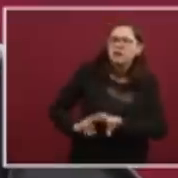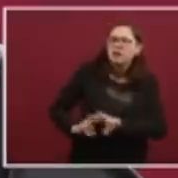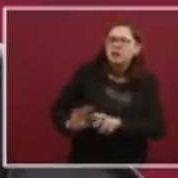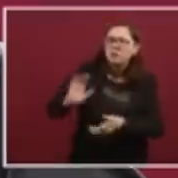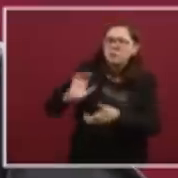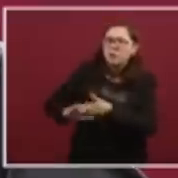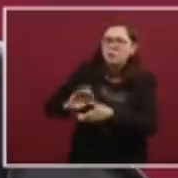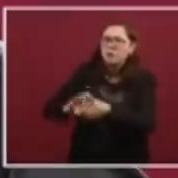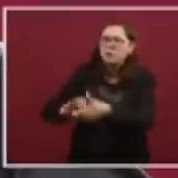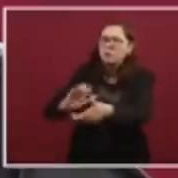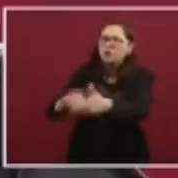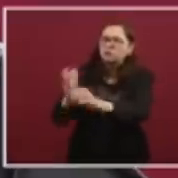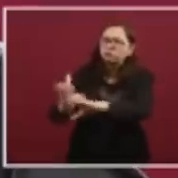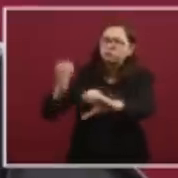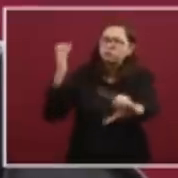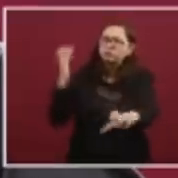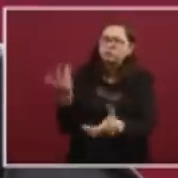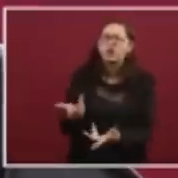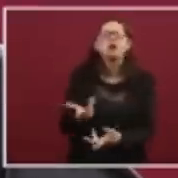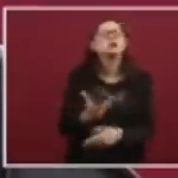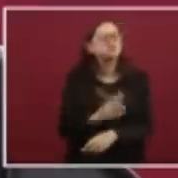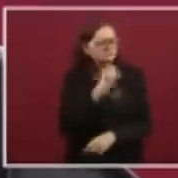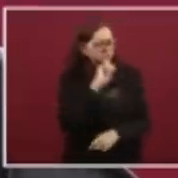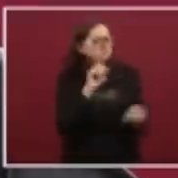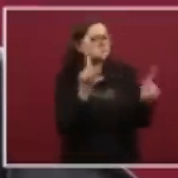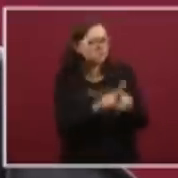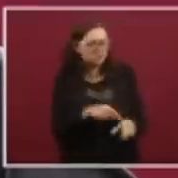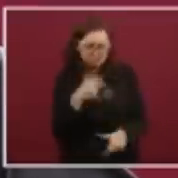seguimiento, no lo vamos a dejar,